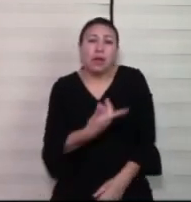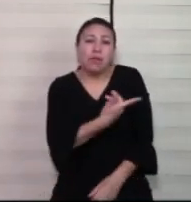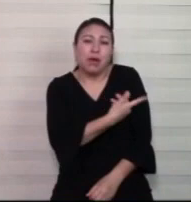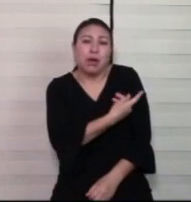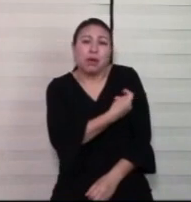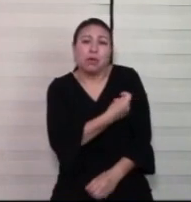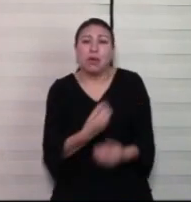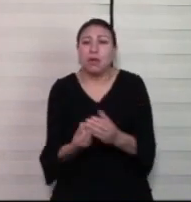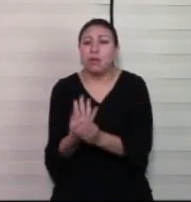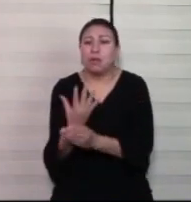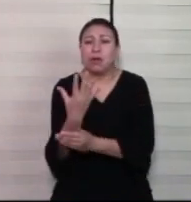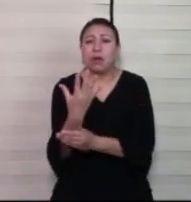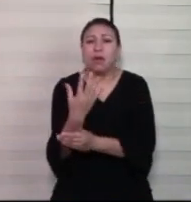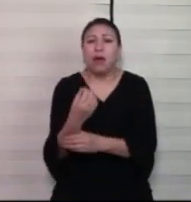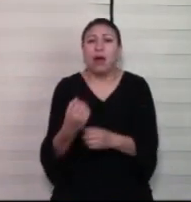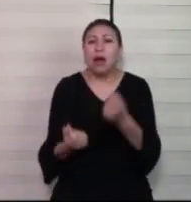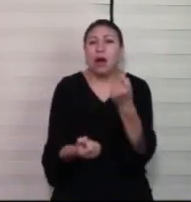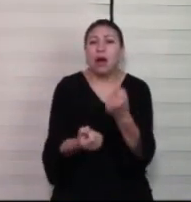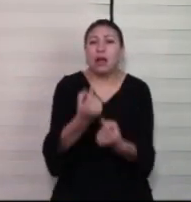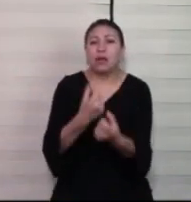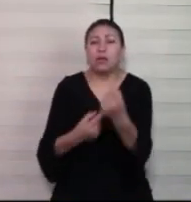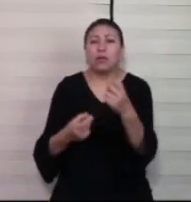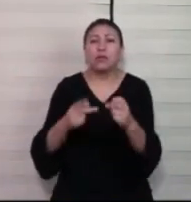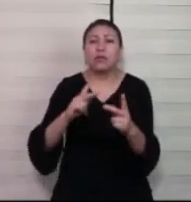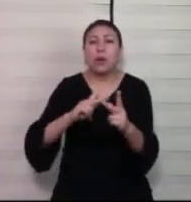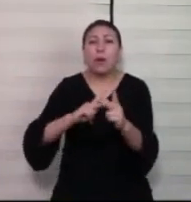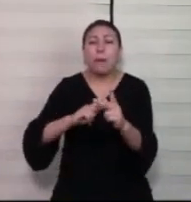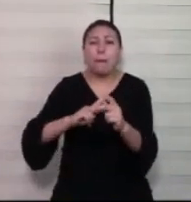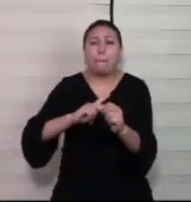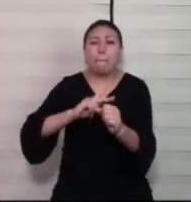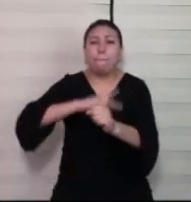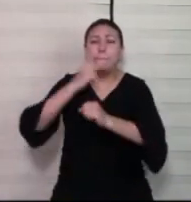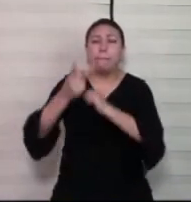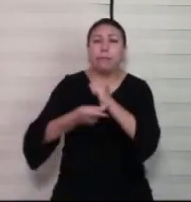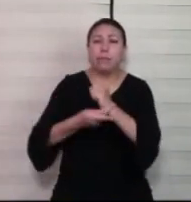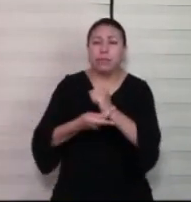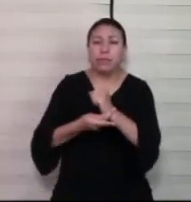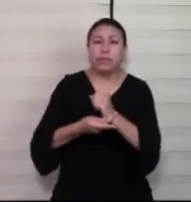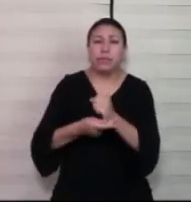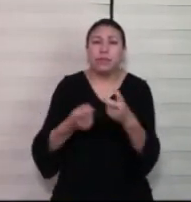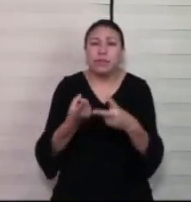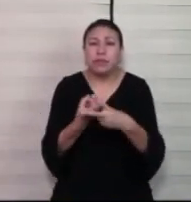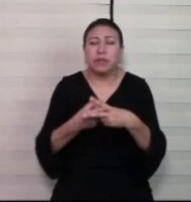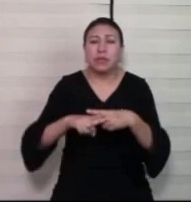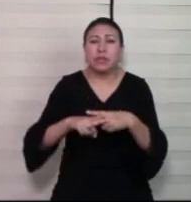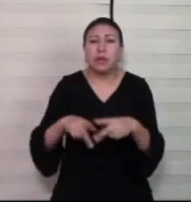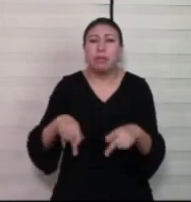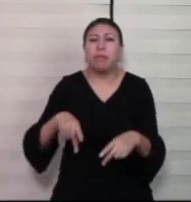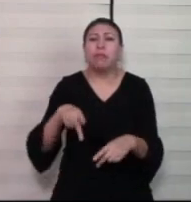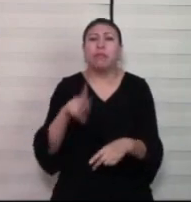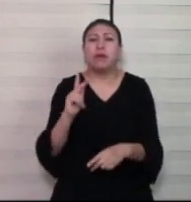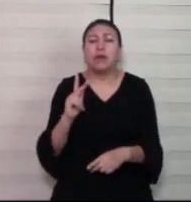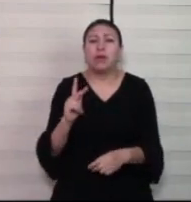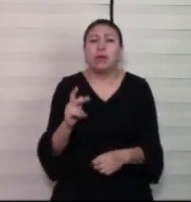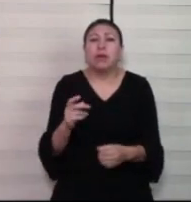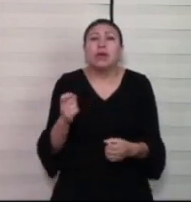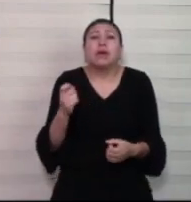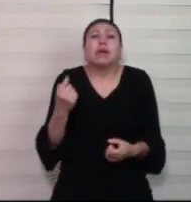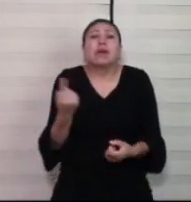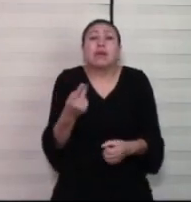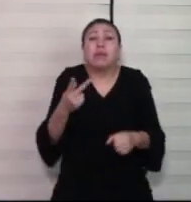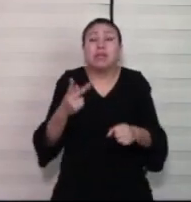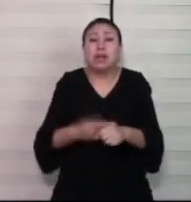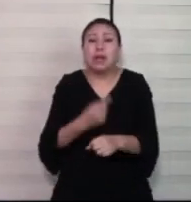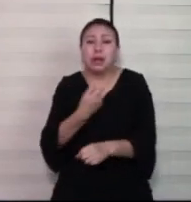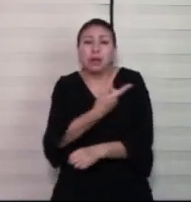Algunos países ya están listos para iniciar. Pero ¿qué va a traer esta vacuna? Esta no es para curar,